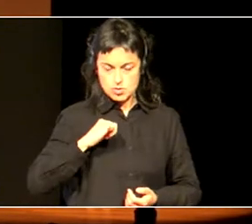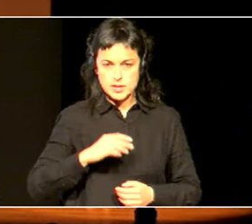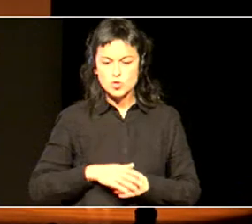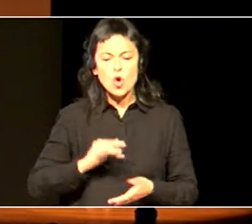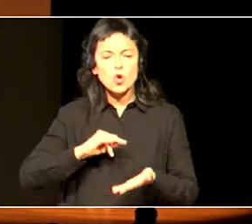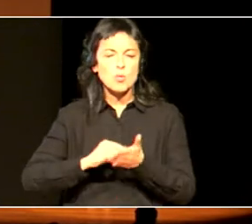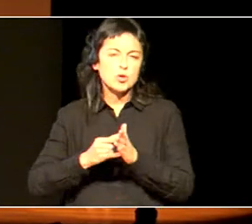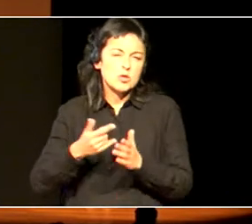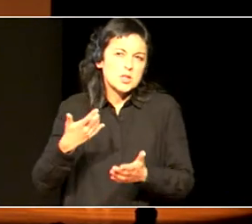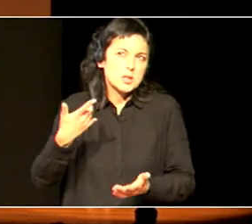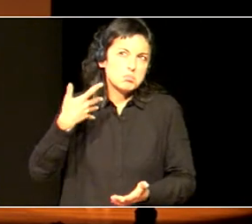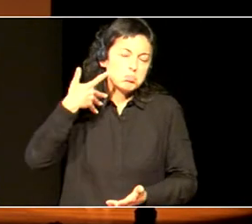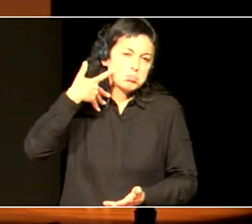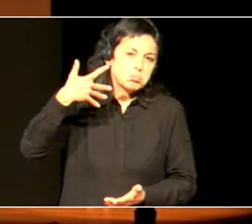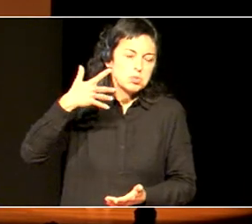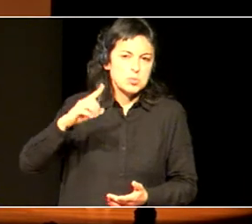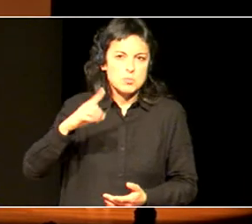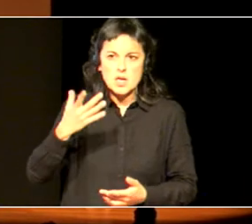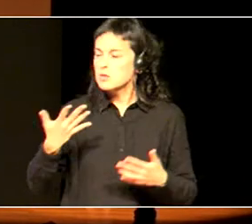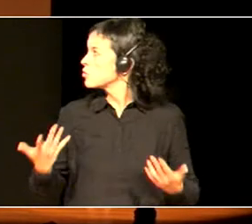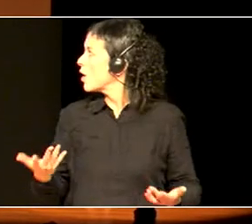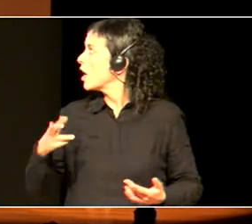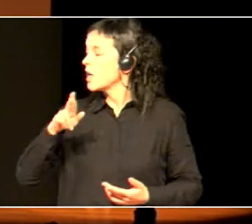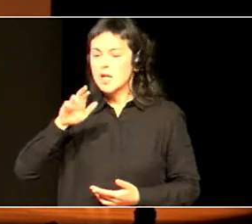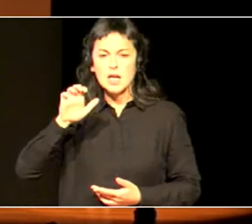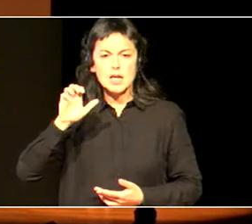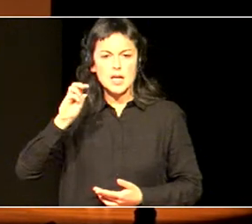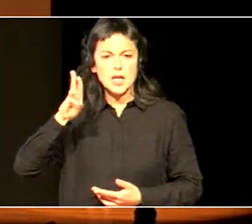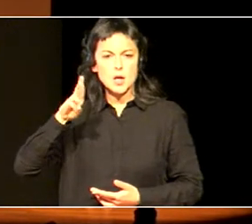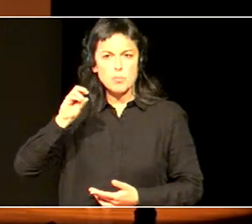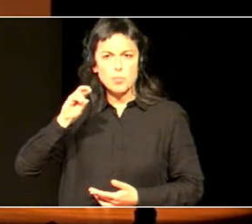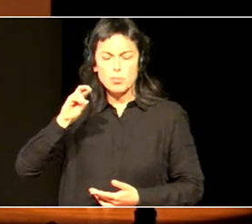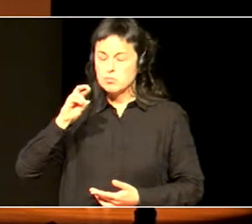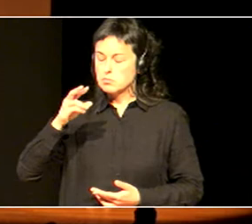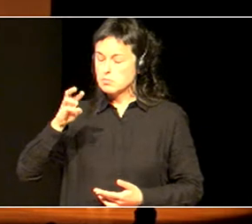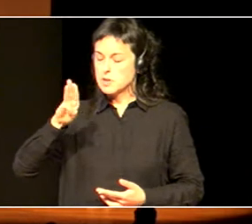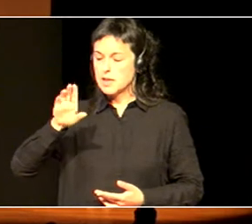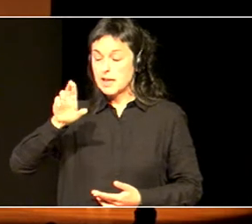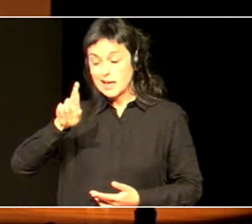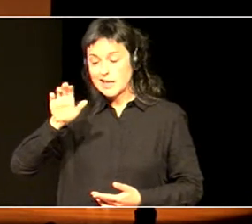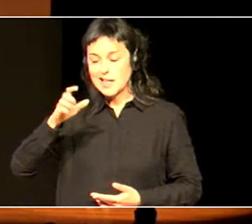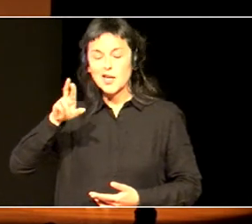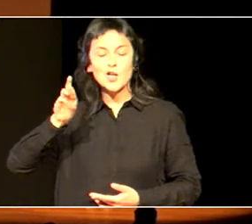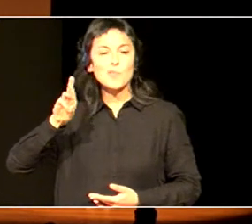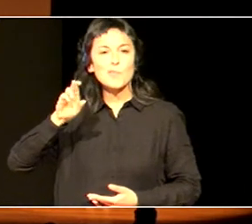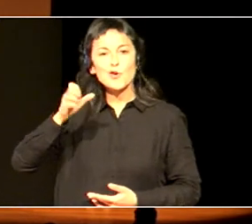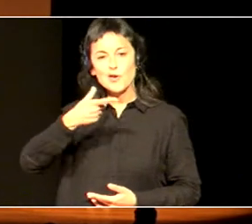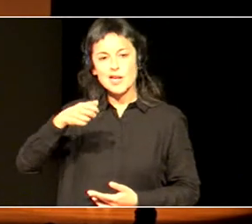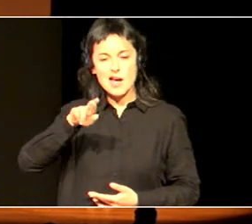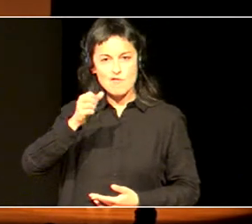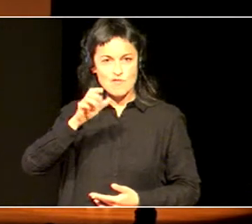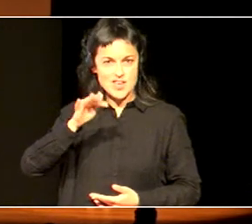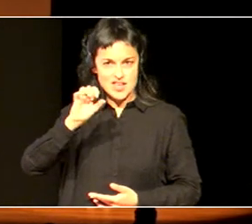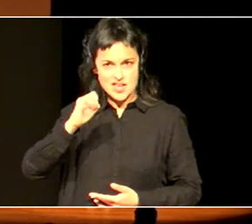tenemos los servicios de reprografía y ayuda a la conserjería. Este proyecto nos parece que es muy